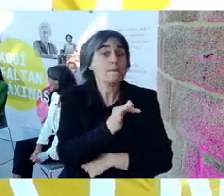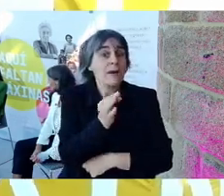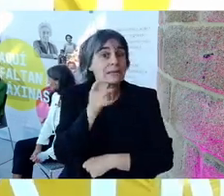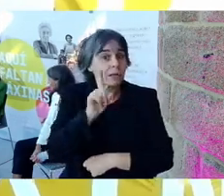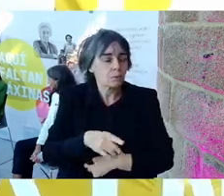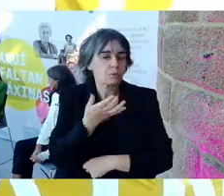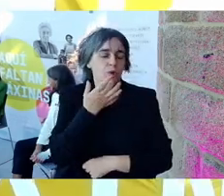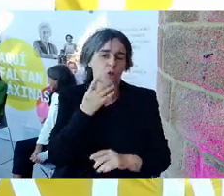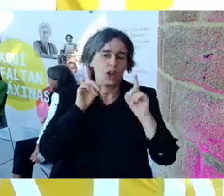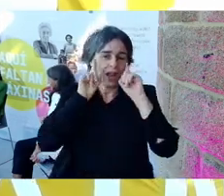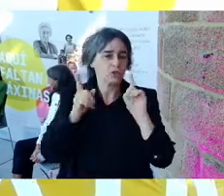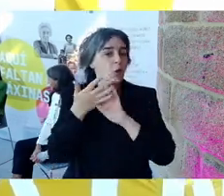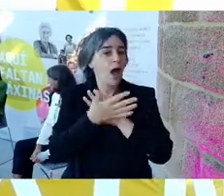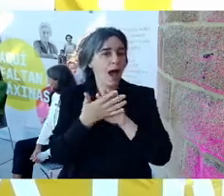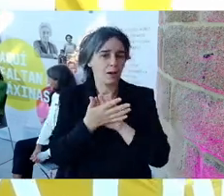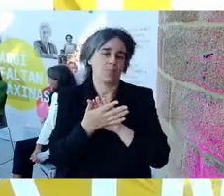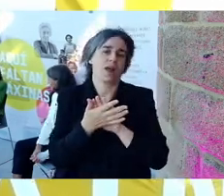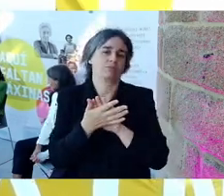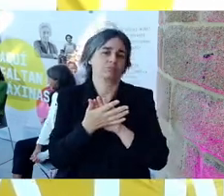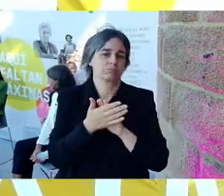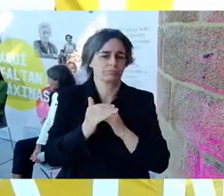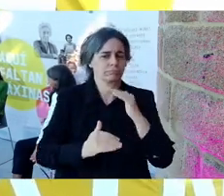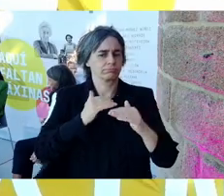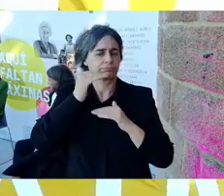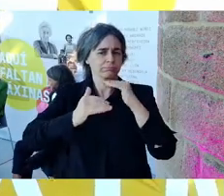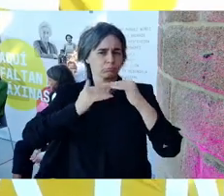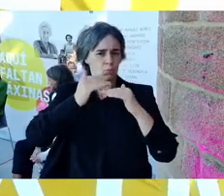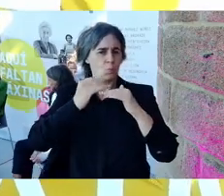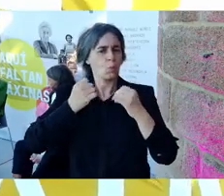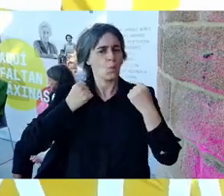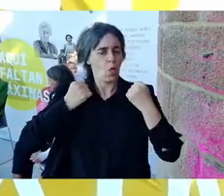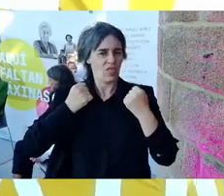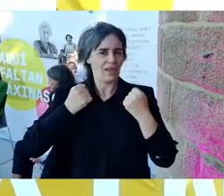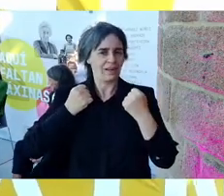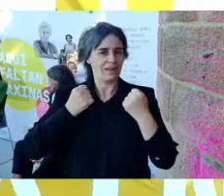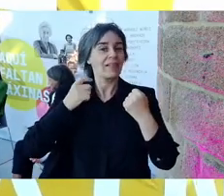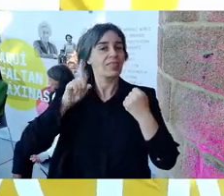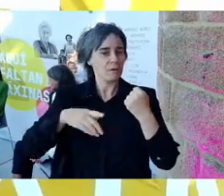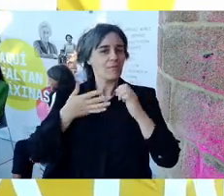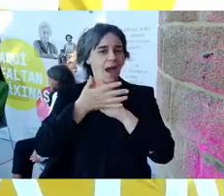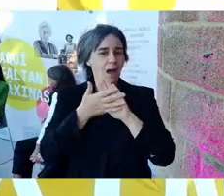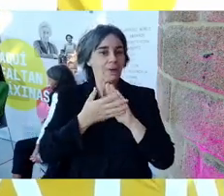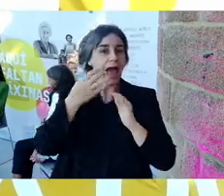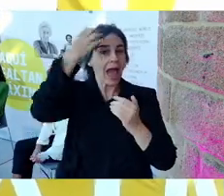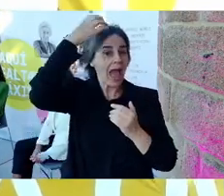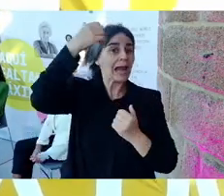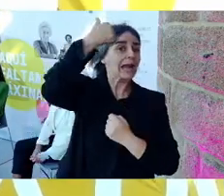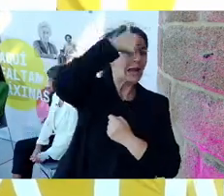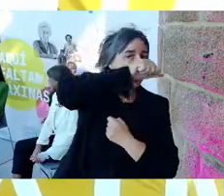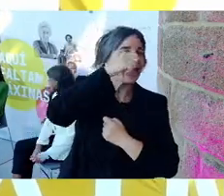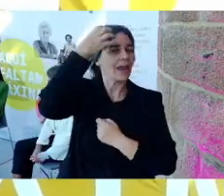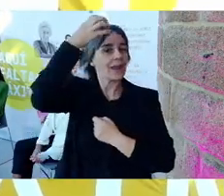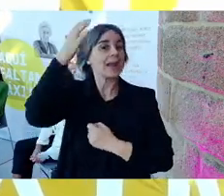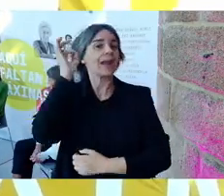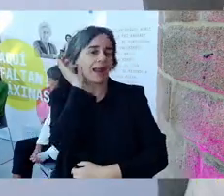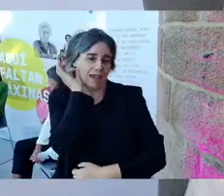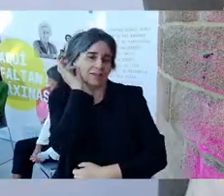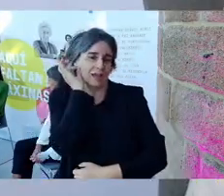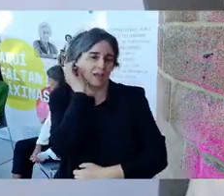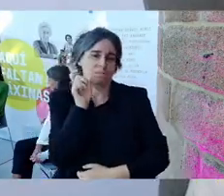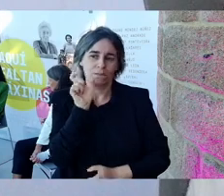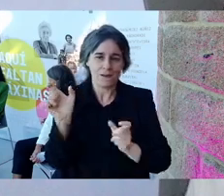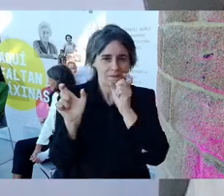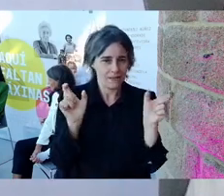sino también cuando alude a cotas elevadas de poder, también se menciona a esa posibilidad de rey o reina,